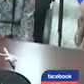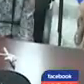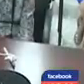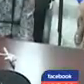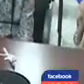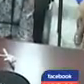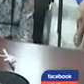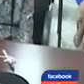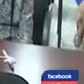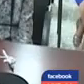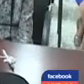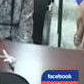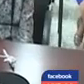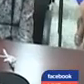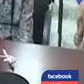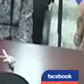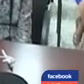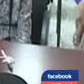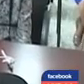pensiones.